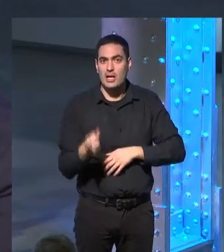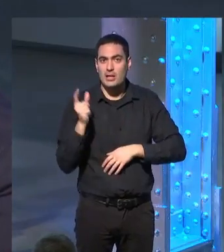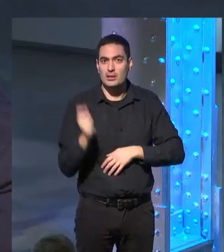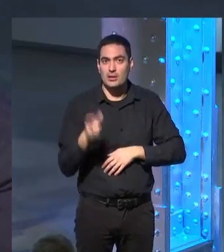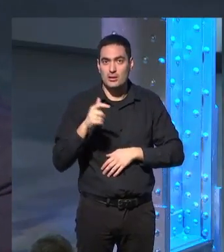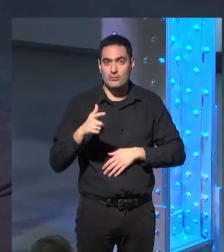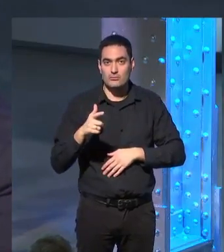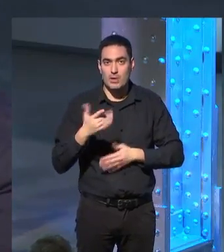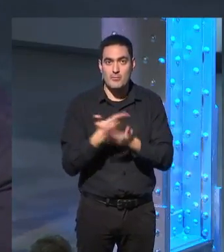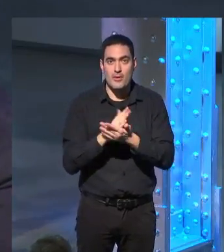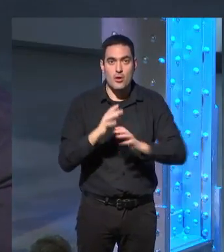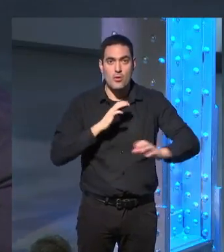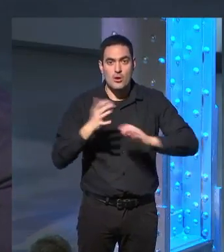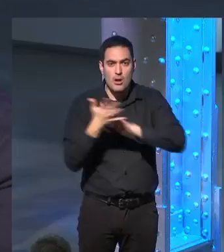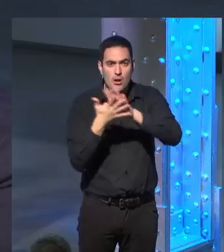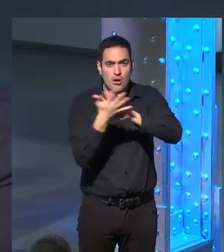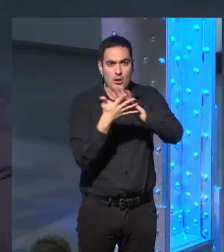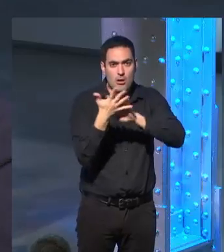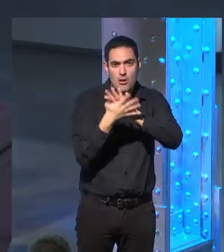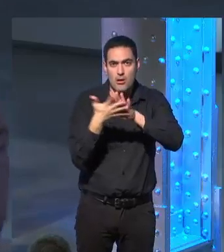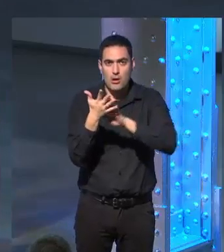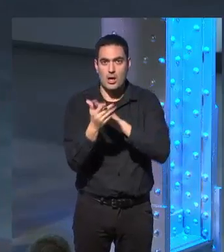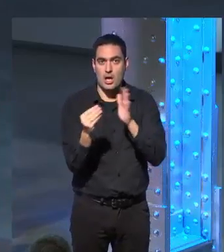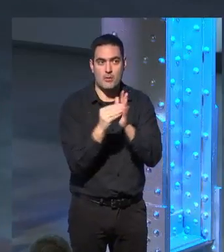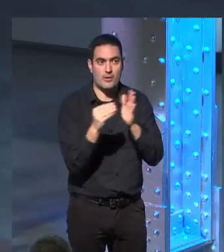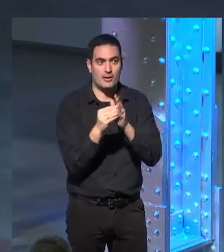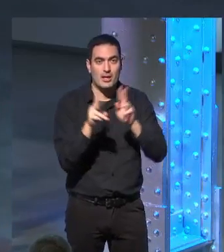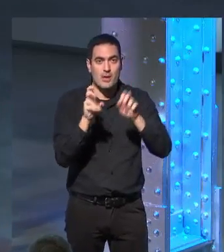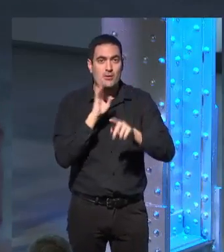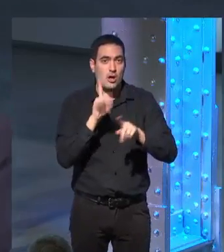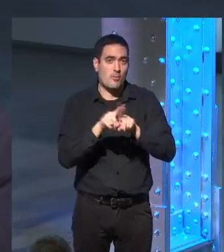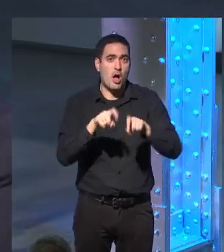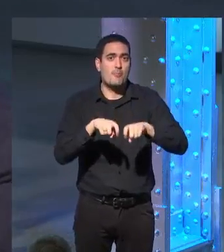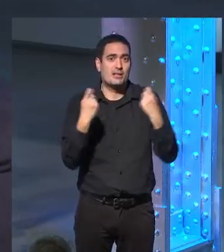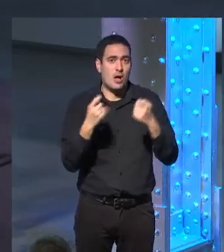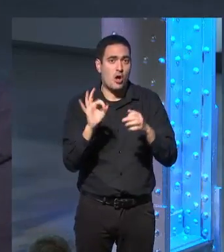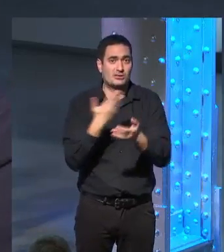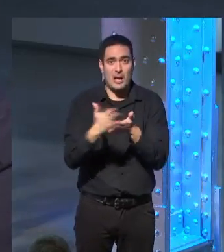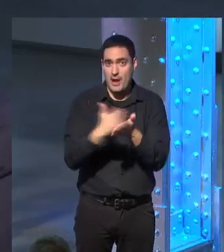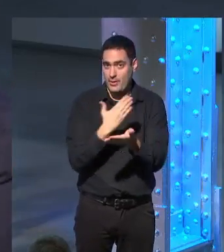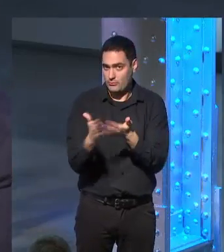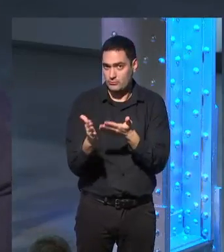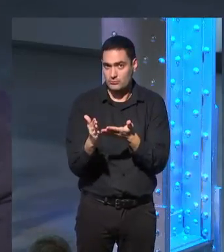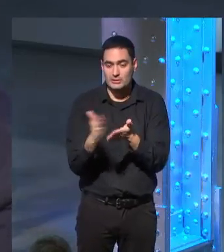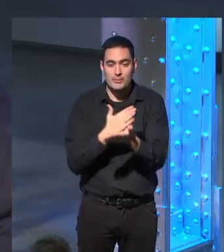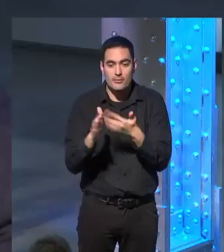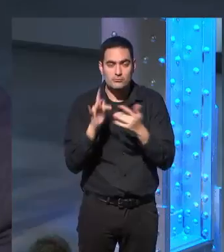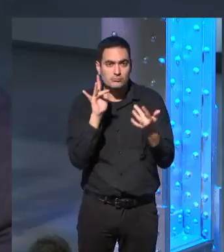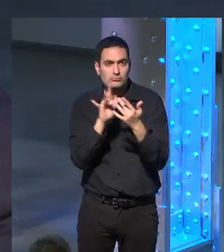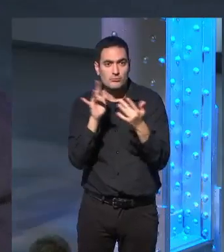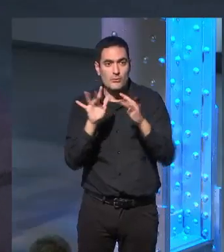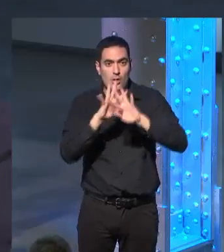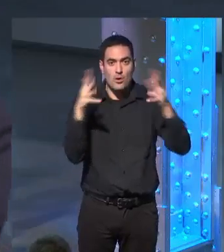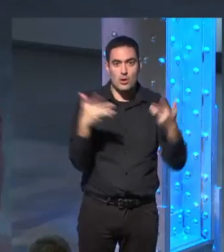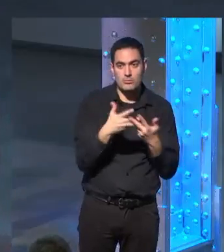en los medios de comunicación. Volvamos al término brecha, podemos decirlo separación, entre las relaciones